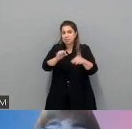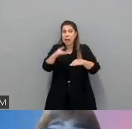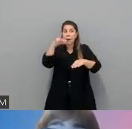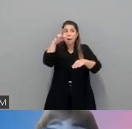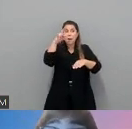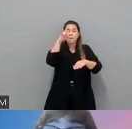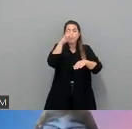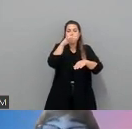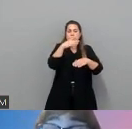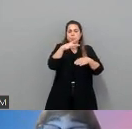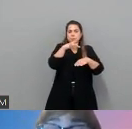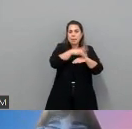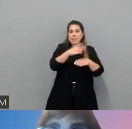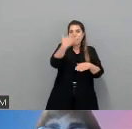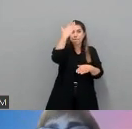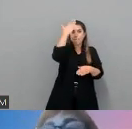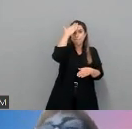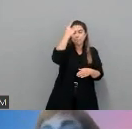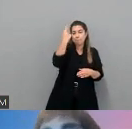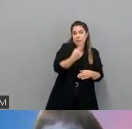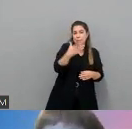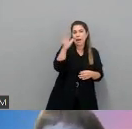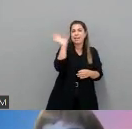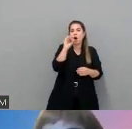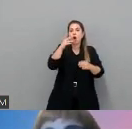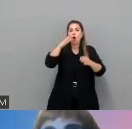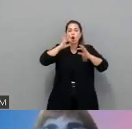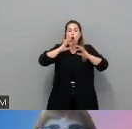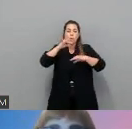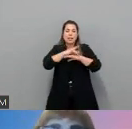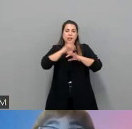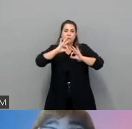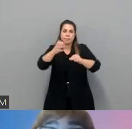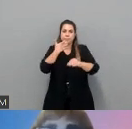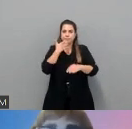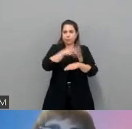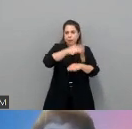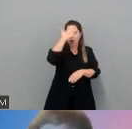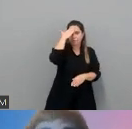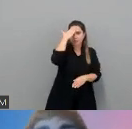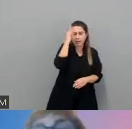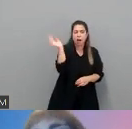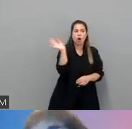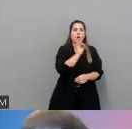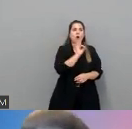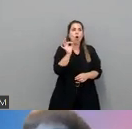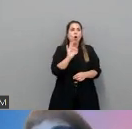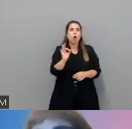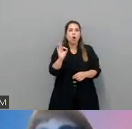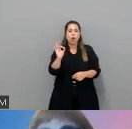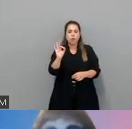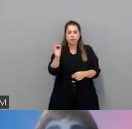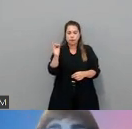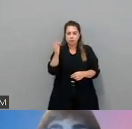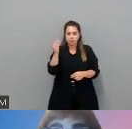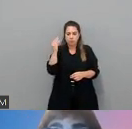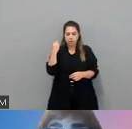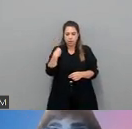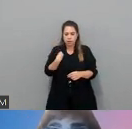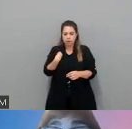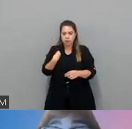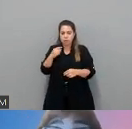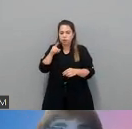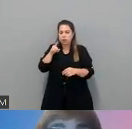o especializada. Esa declaración de médico de cabecera o de neurología, suele ser lo habitual en nuestro